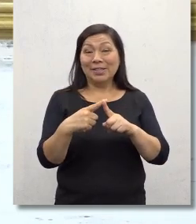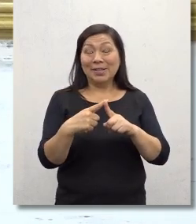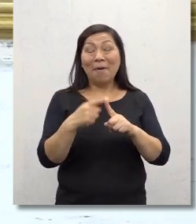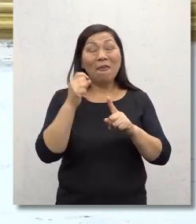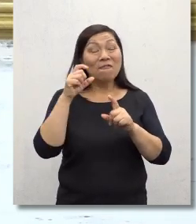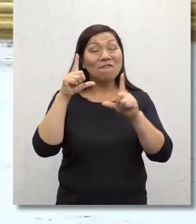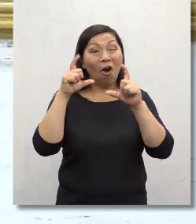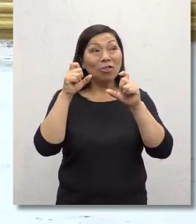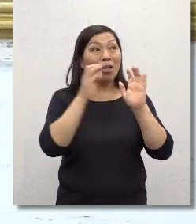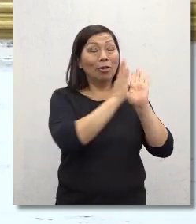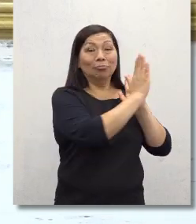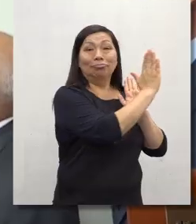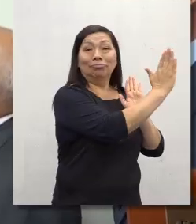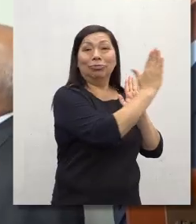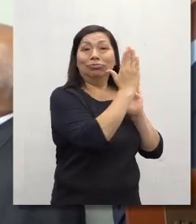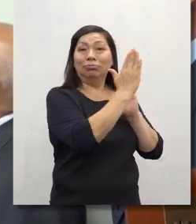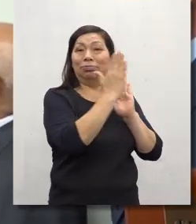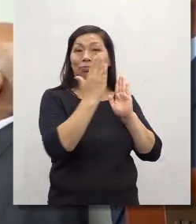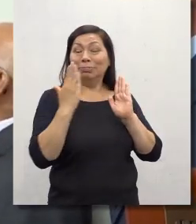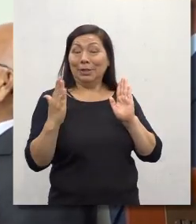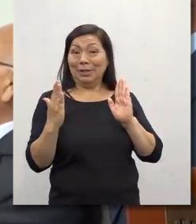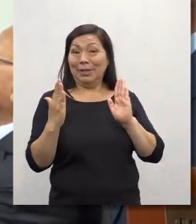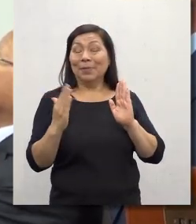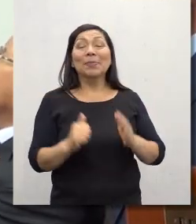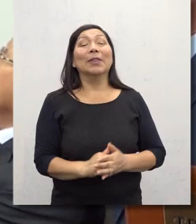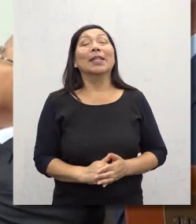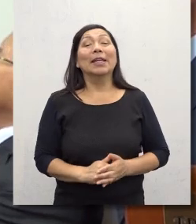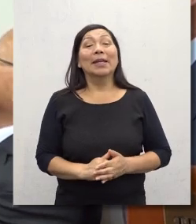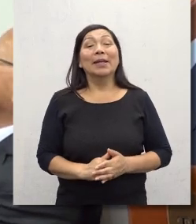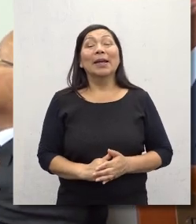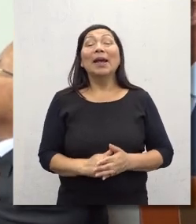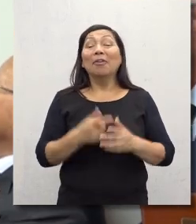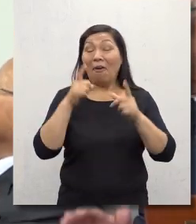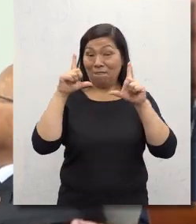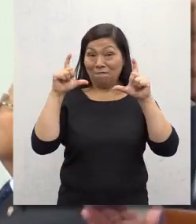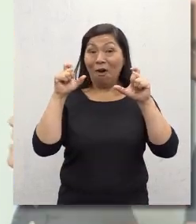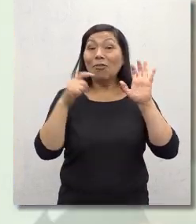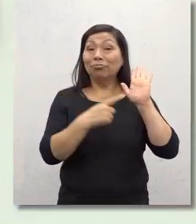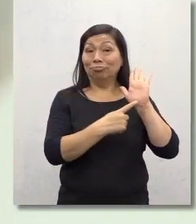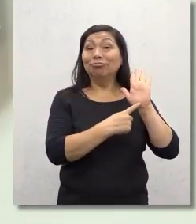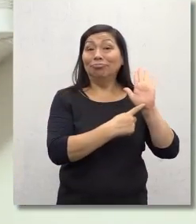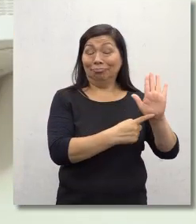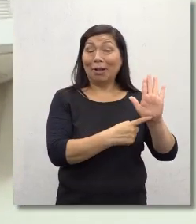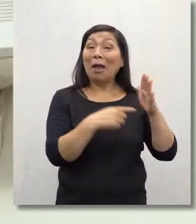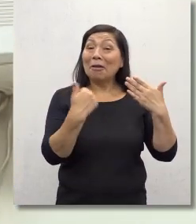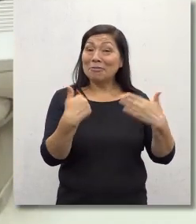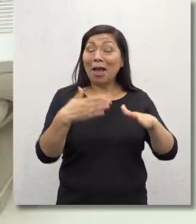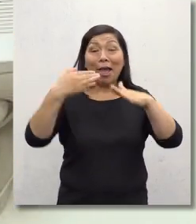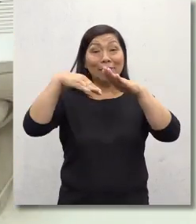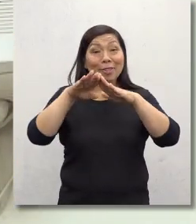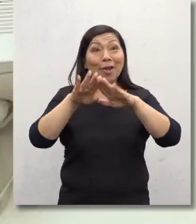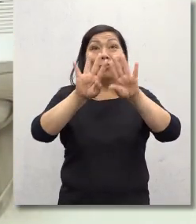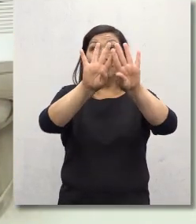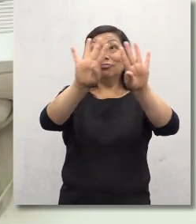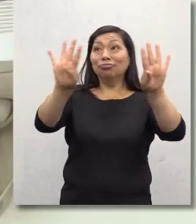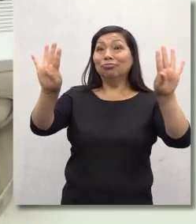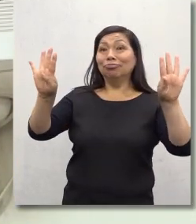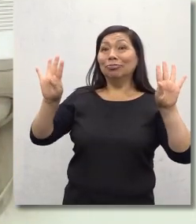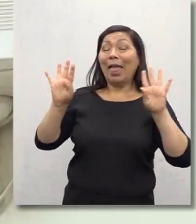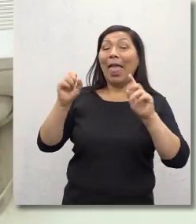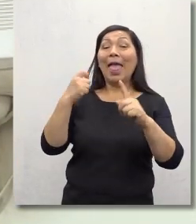Tribunal Constitucional. El retrato del magistrado Ernesto Blume Fortini ya forma parte de la galería